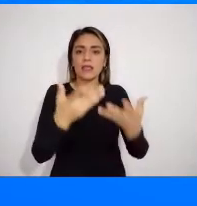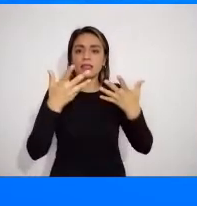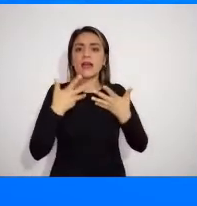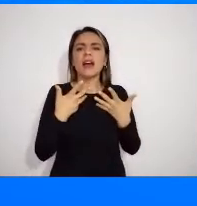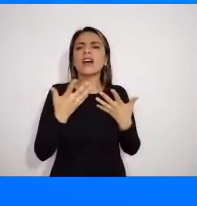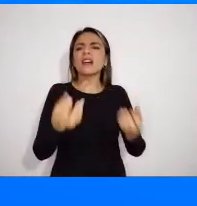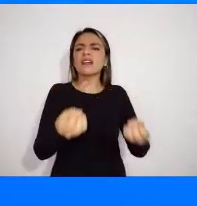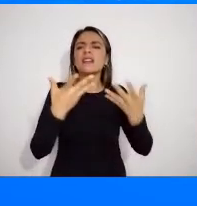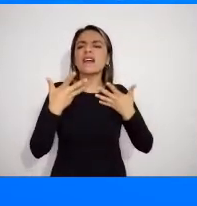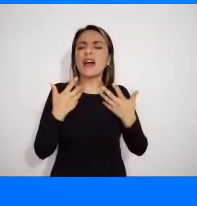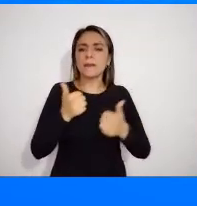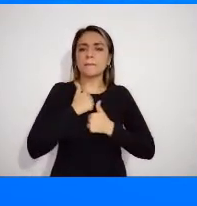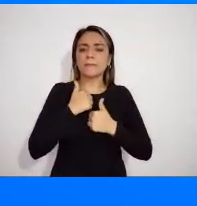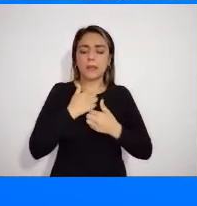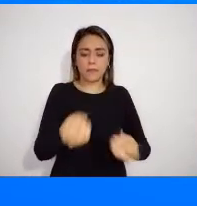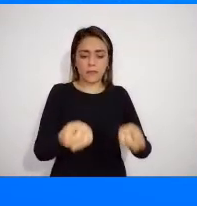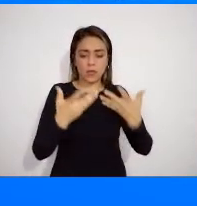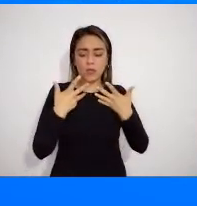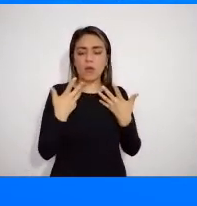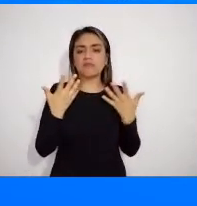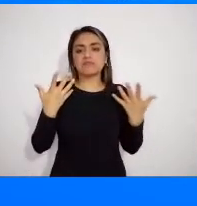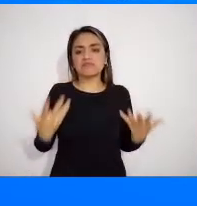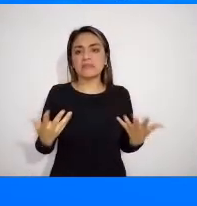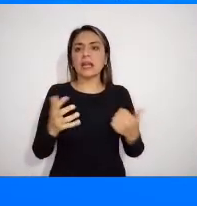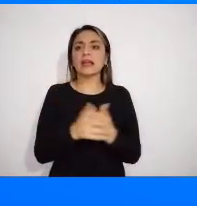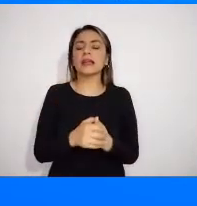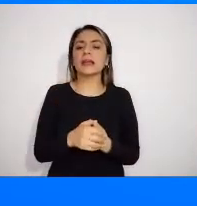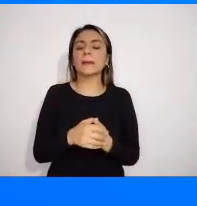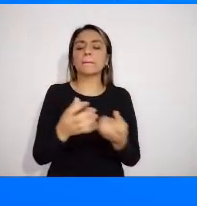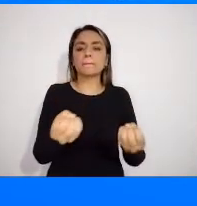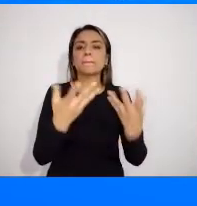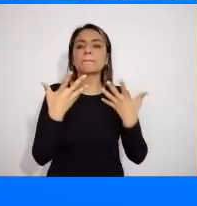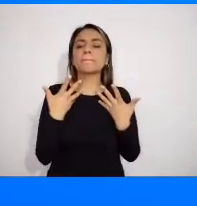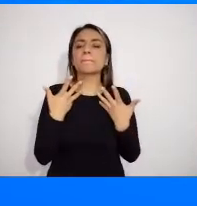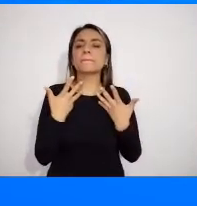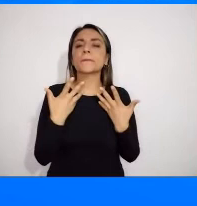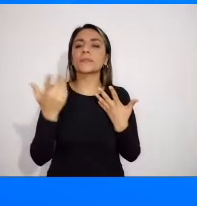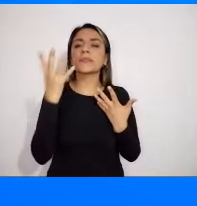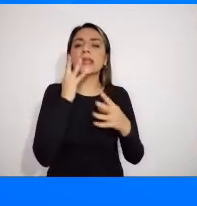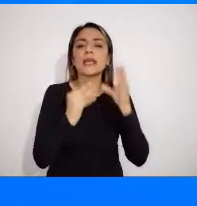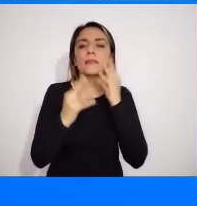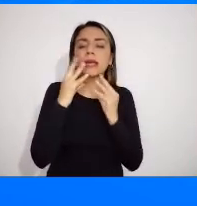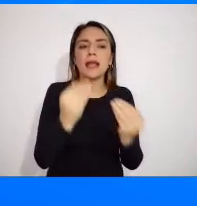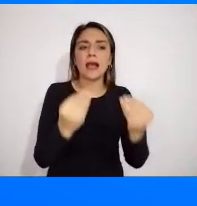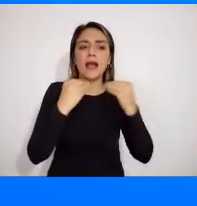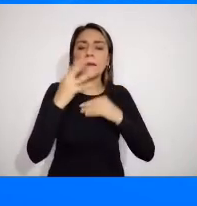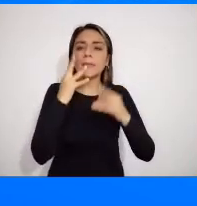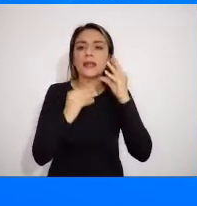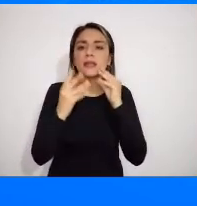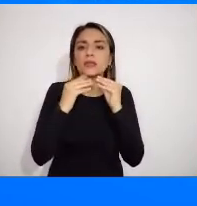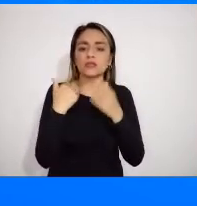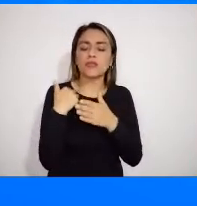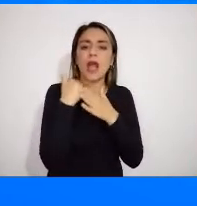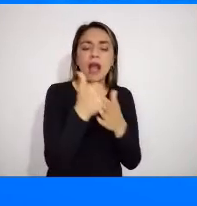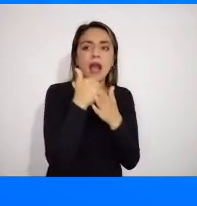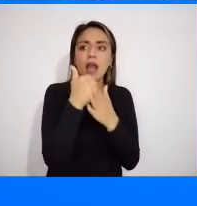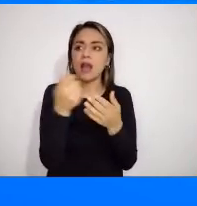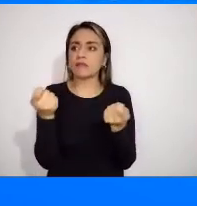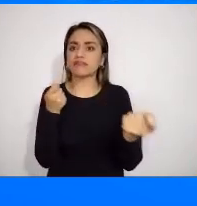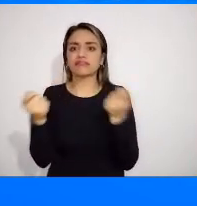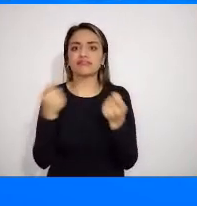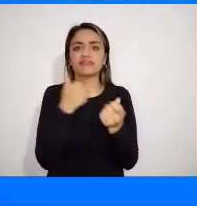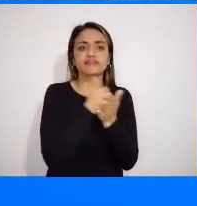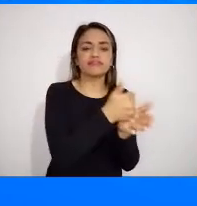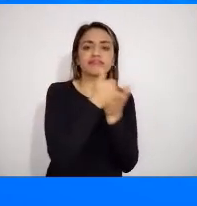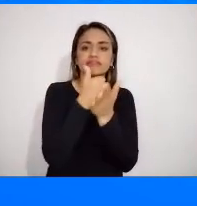uno digamos que esa experiencia y uno está colaborando, maneja,